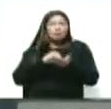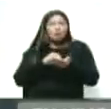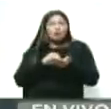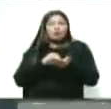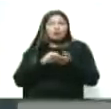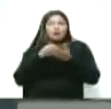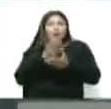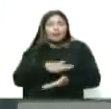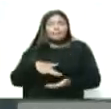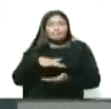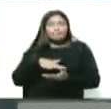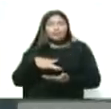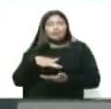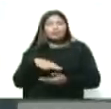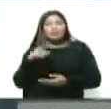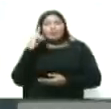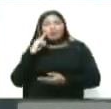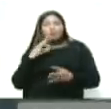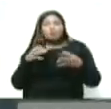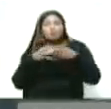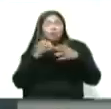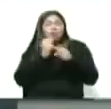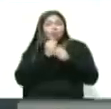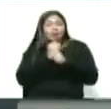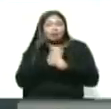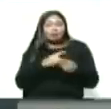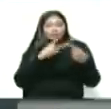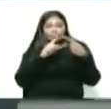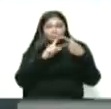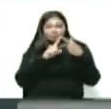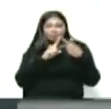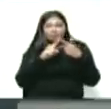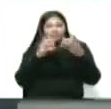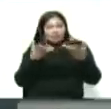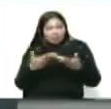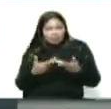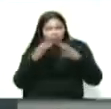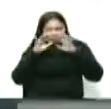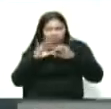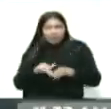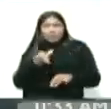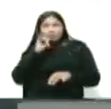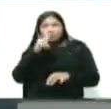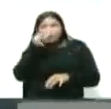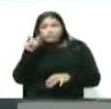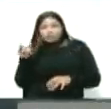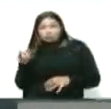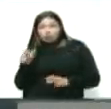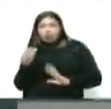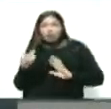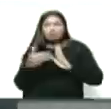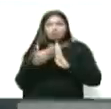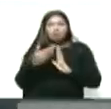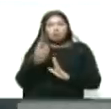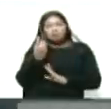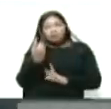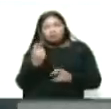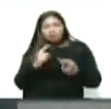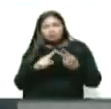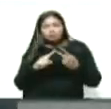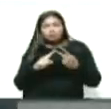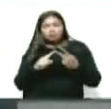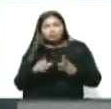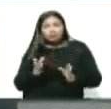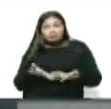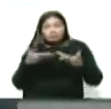en la Plaza Bolívar con su equipo de trabajo para recibir y tramitar las denuncias de las víctimas de delitos o faltas,